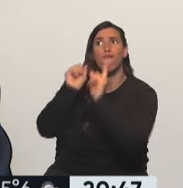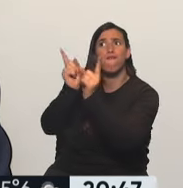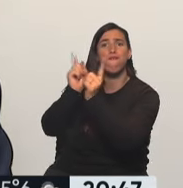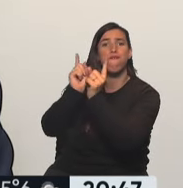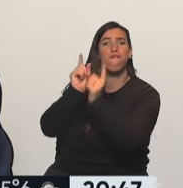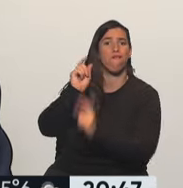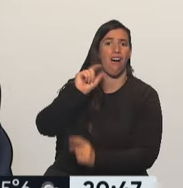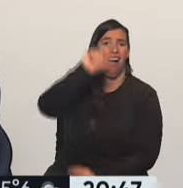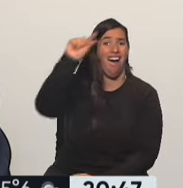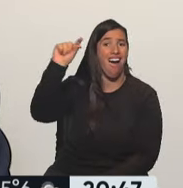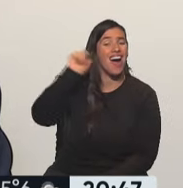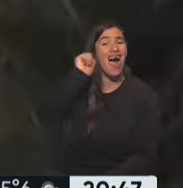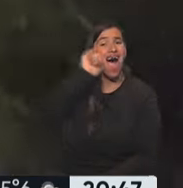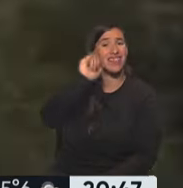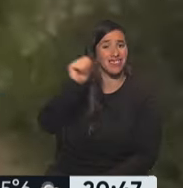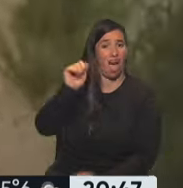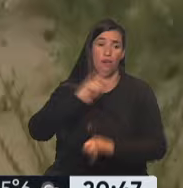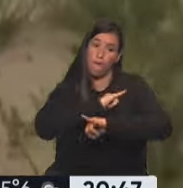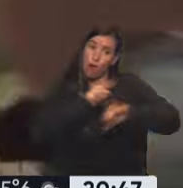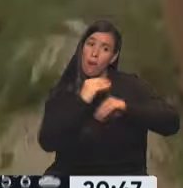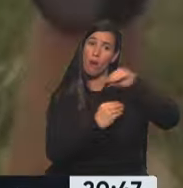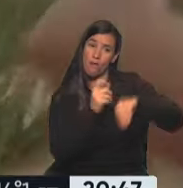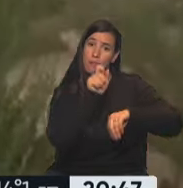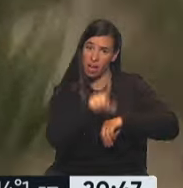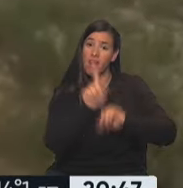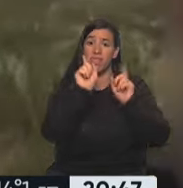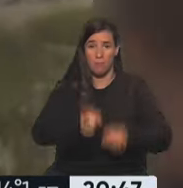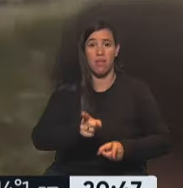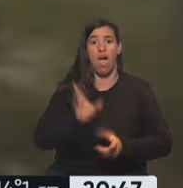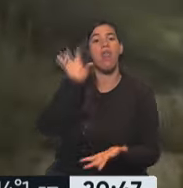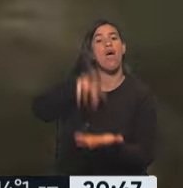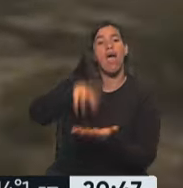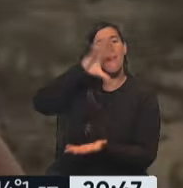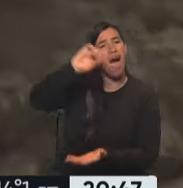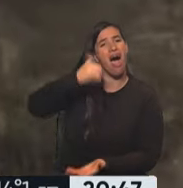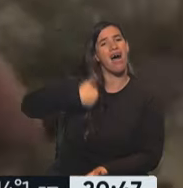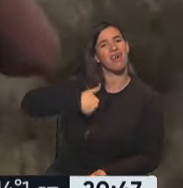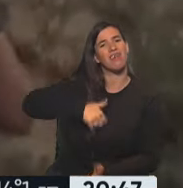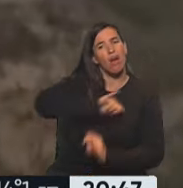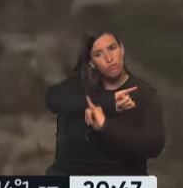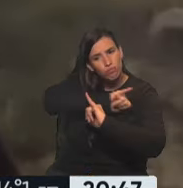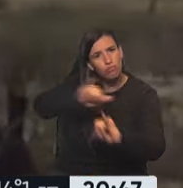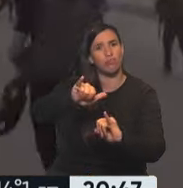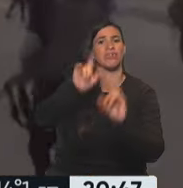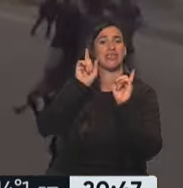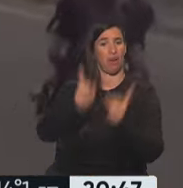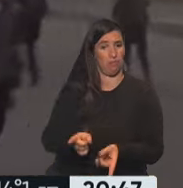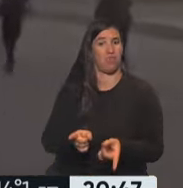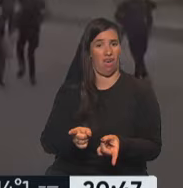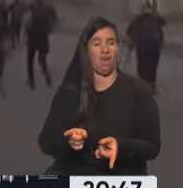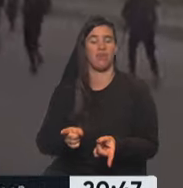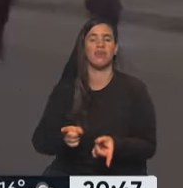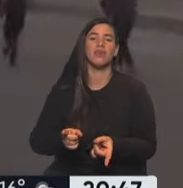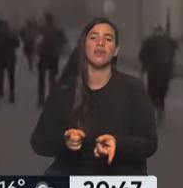Lo informamos también a la familia, se informó a la embajada de Argentina en Israel, se informó a